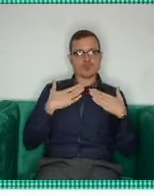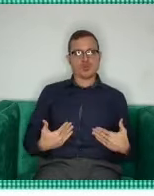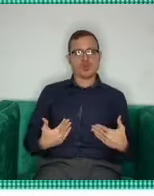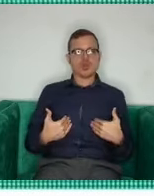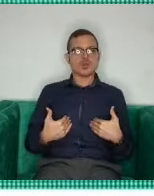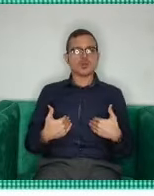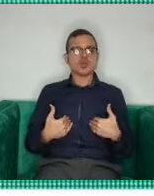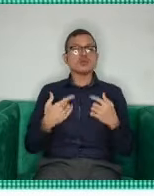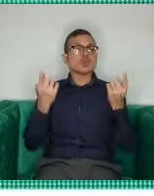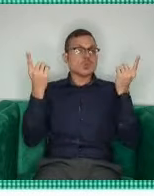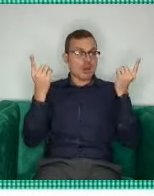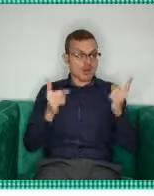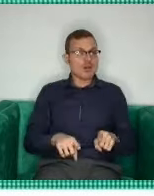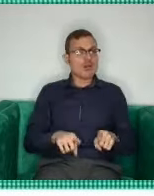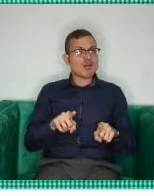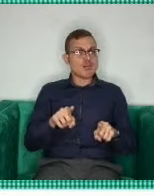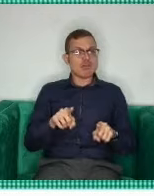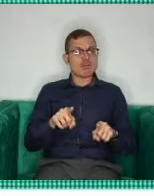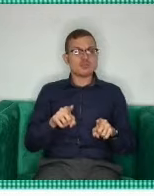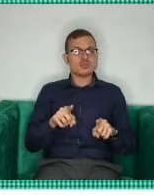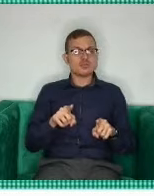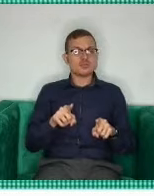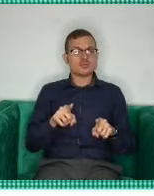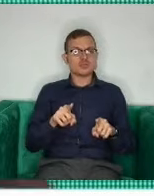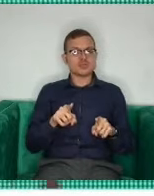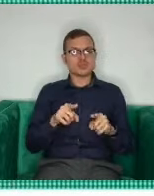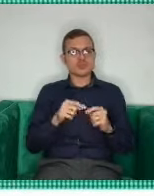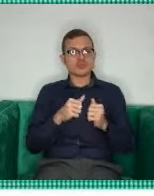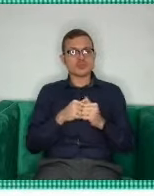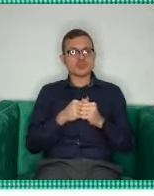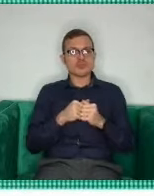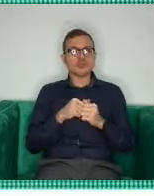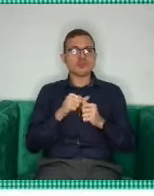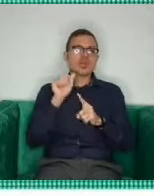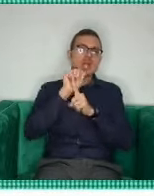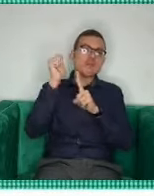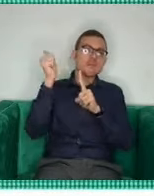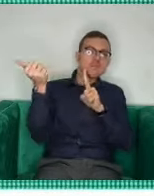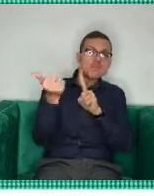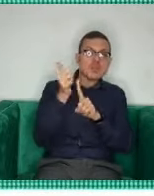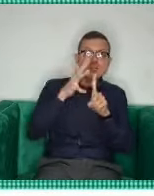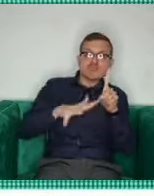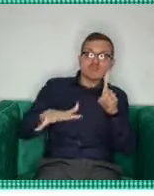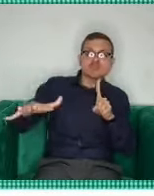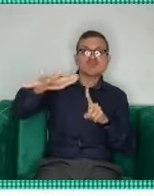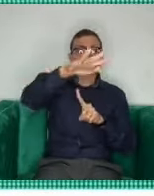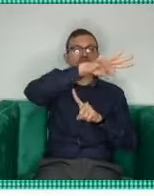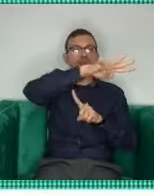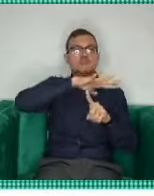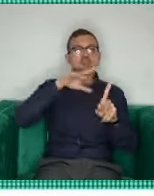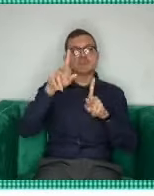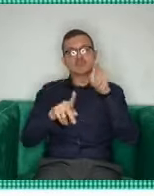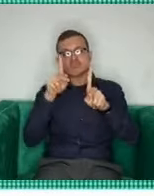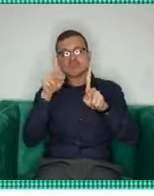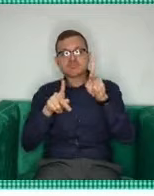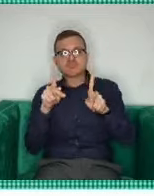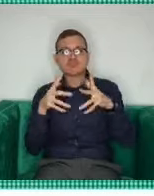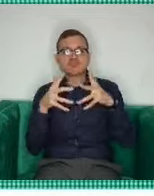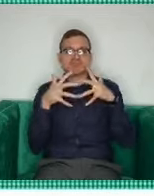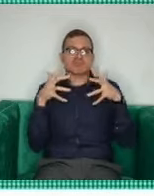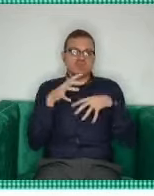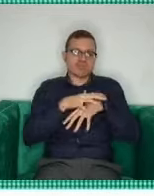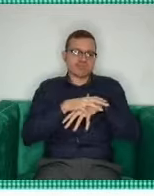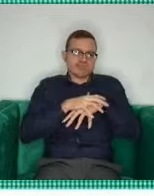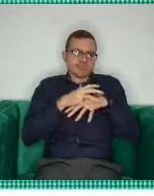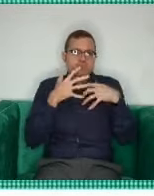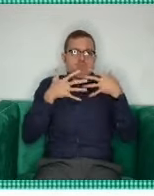por un evento del ambiente, ¿verdad? Hay personas que se inflaman, se hinchan por alguna picadura de un